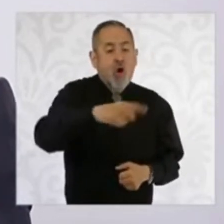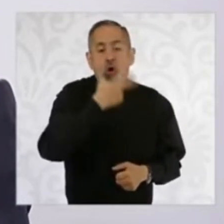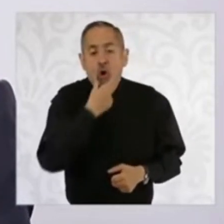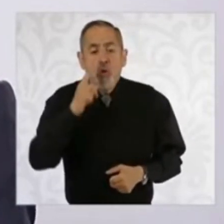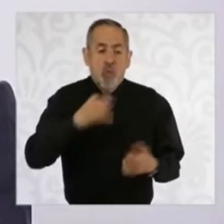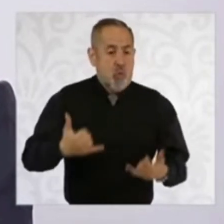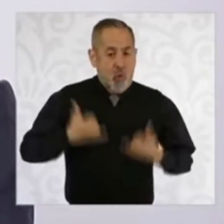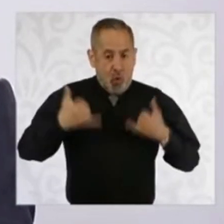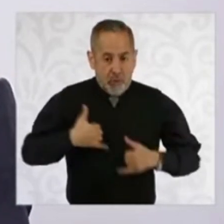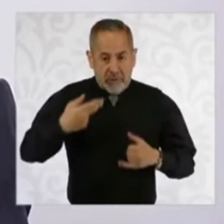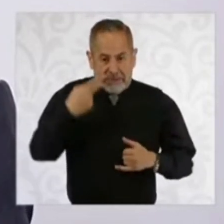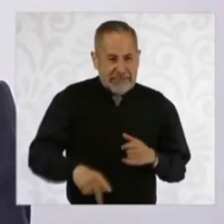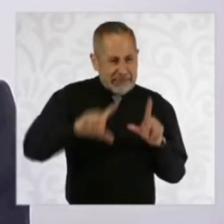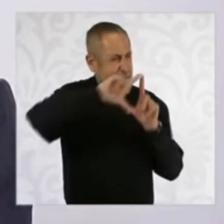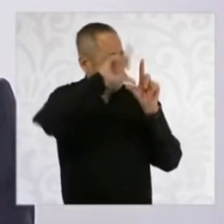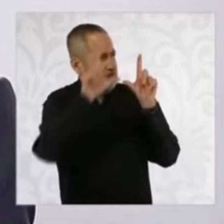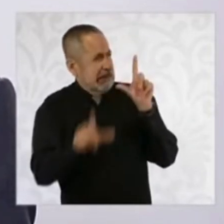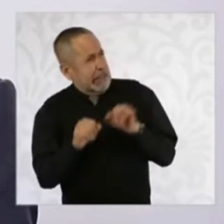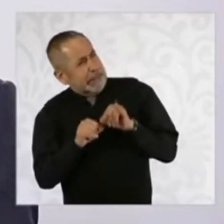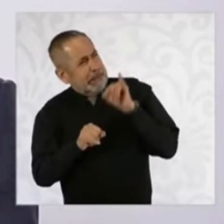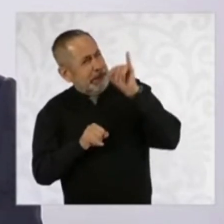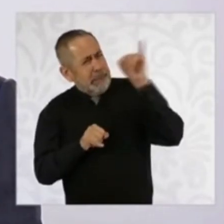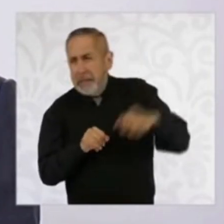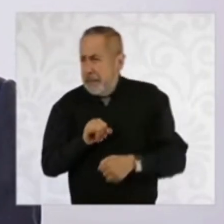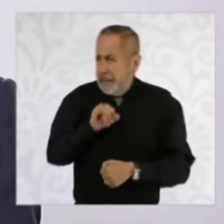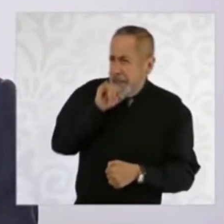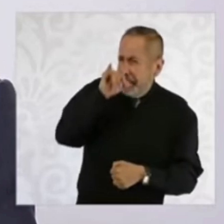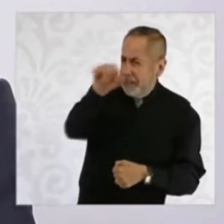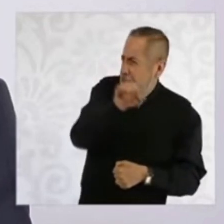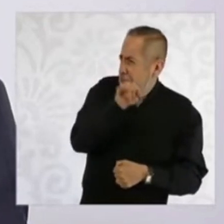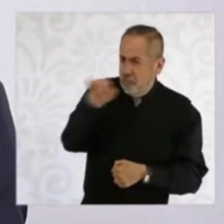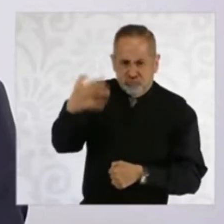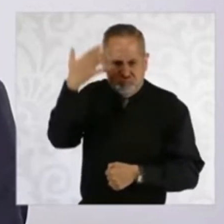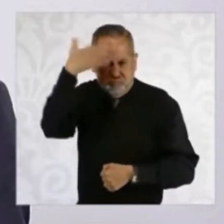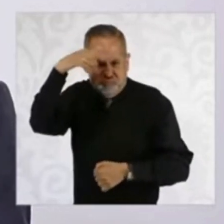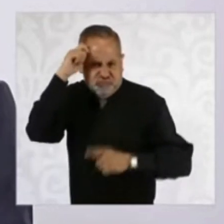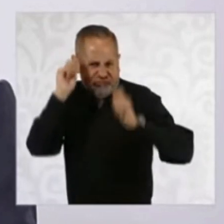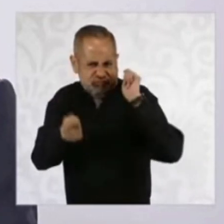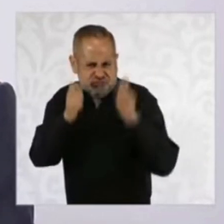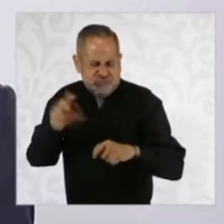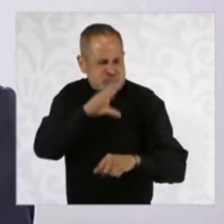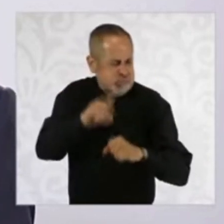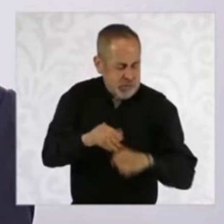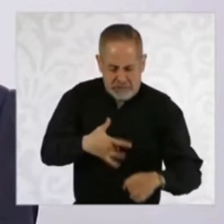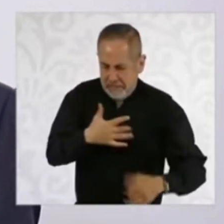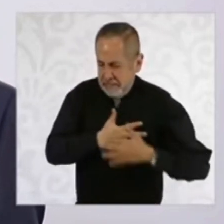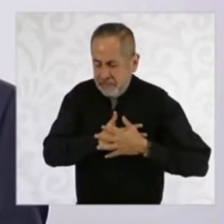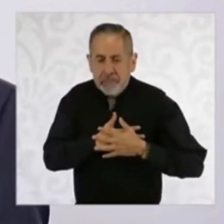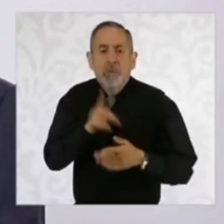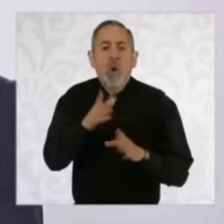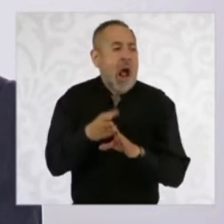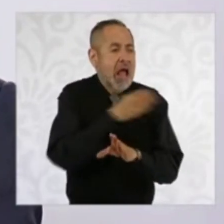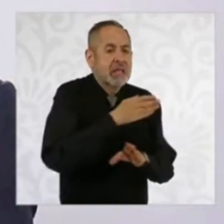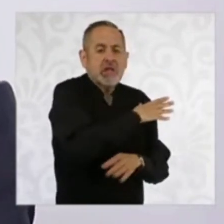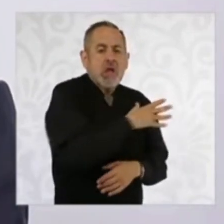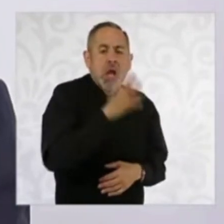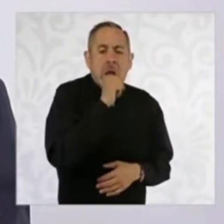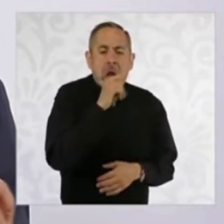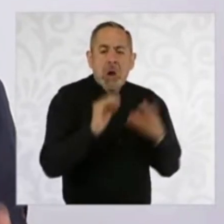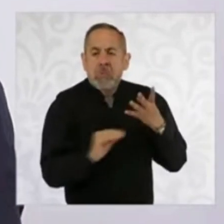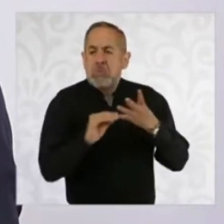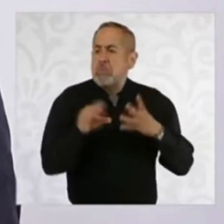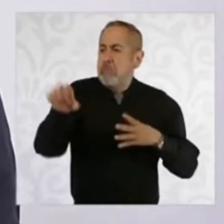nuestro país, de los lugares más apartados, de los pueblos, que tienen capacidad, que tienen vocación, pero con el sistema anterior no se